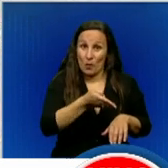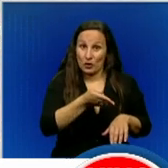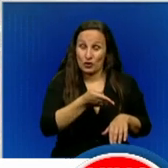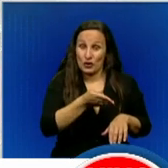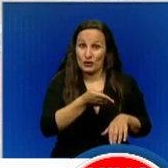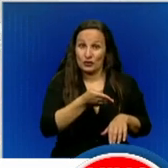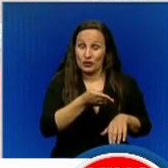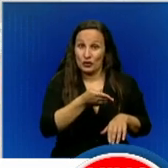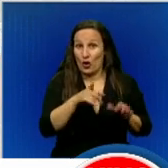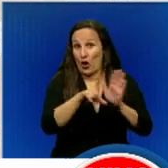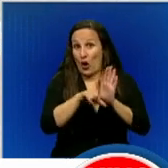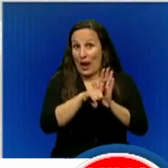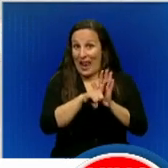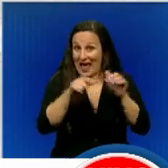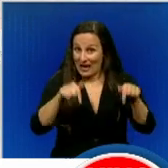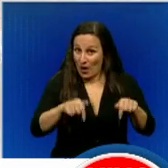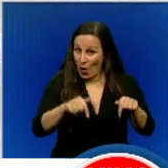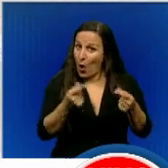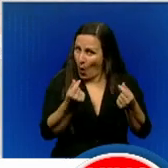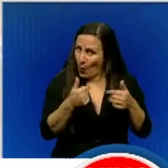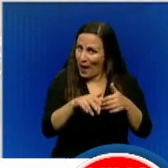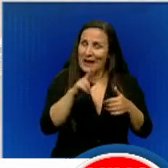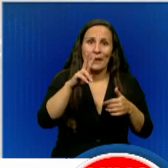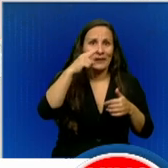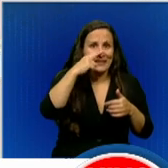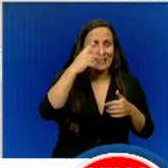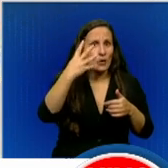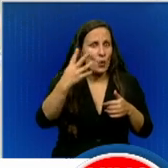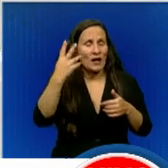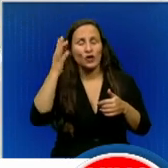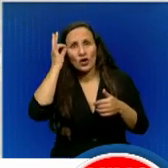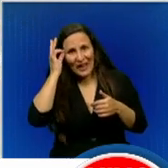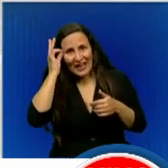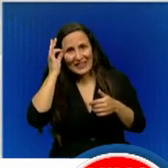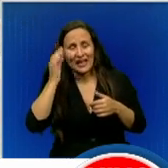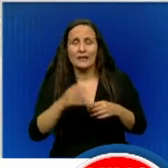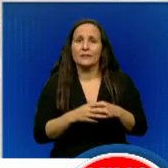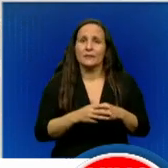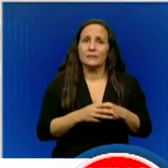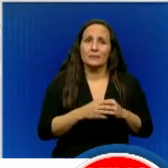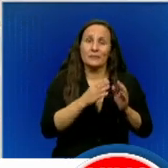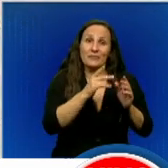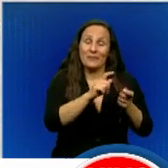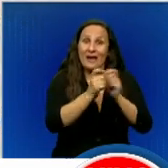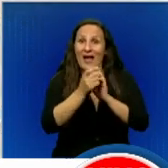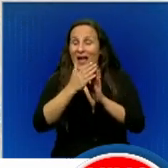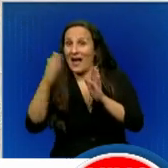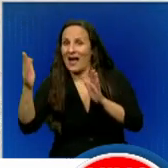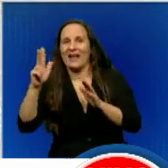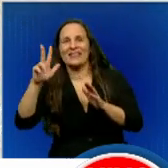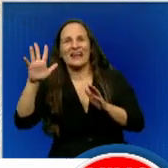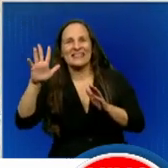según la ley que hoy está vigente la 27 430 hasta un 35%